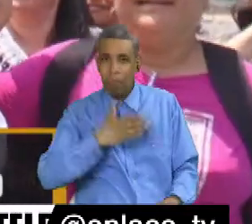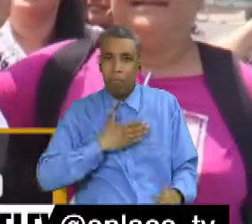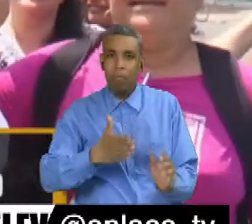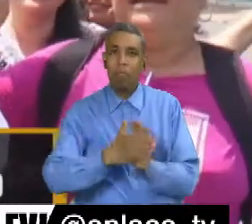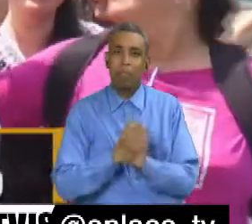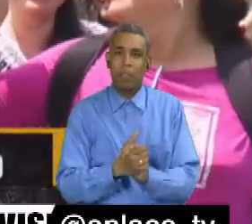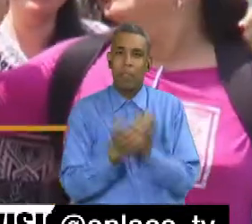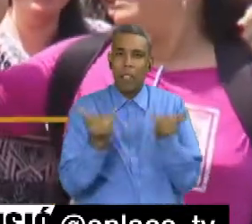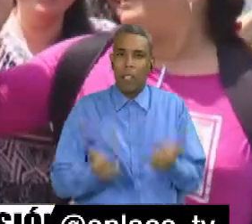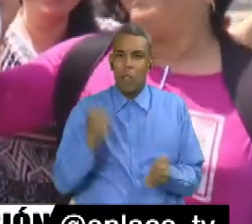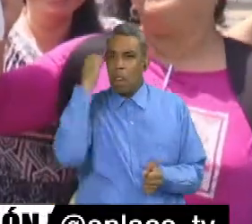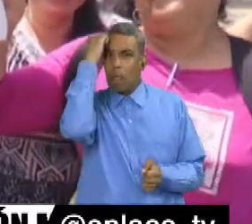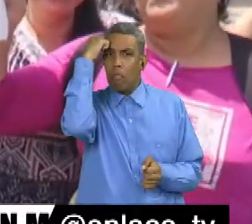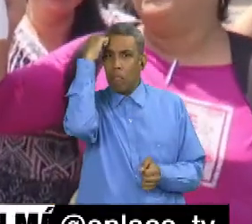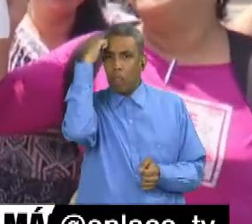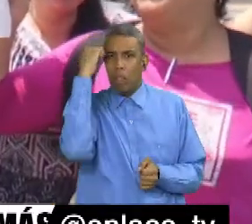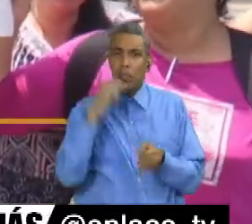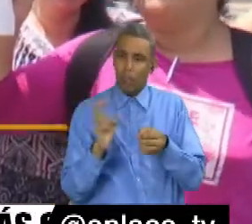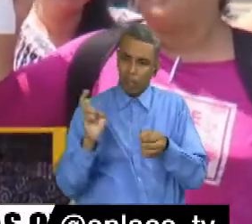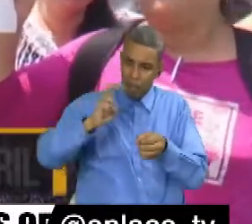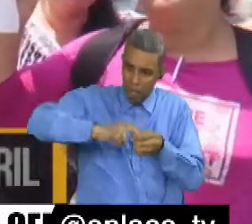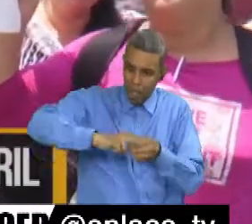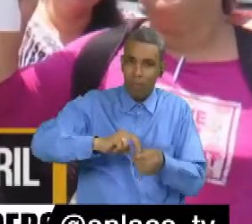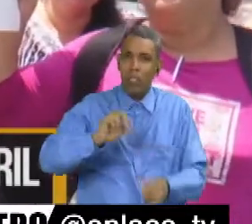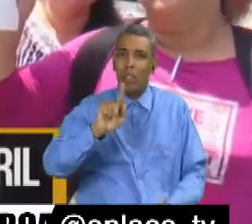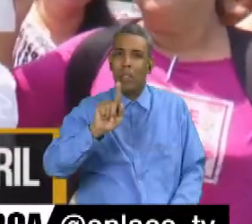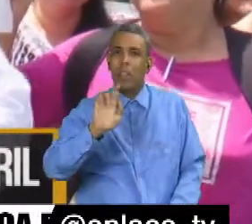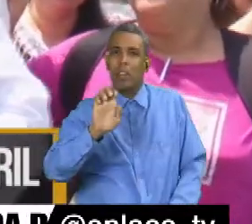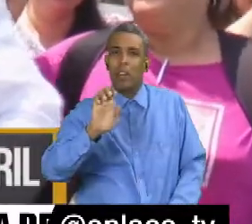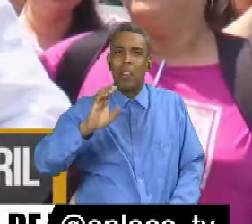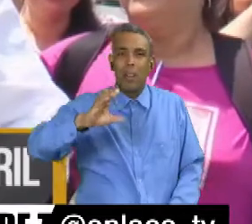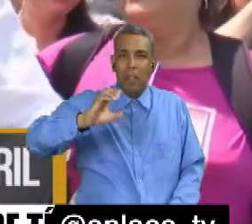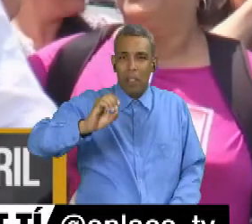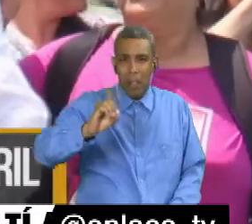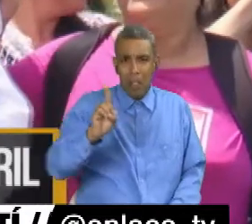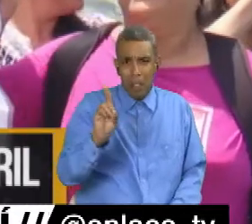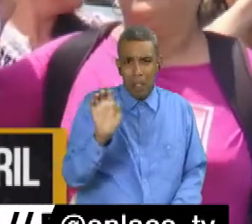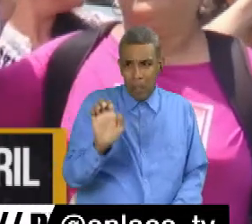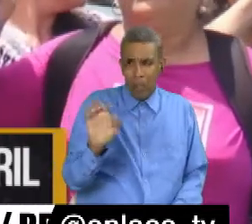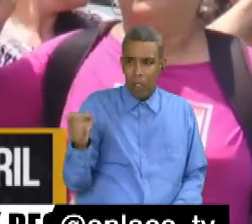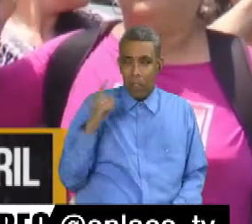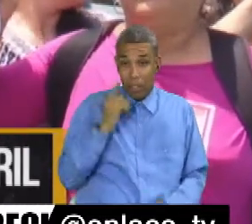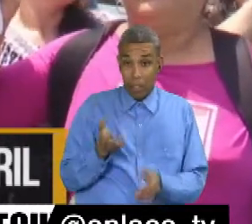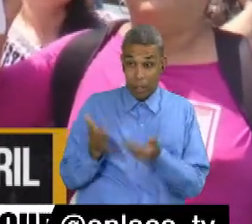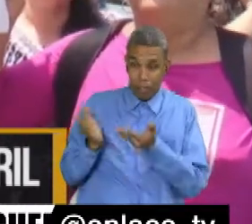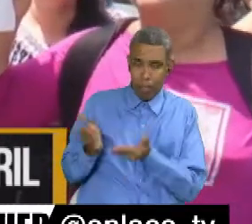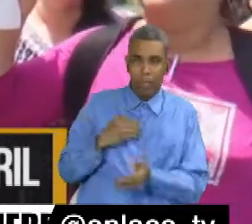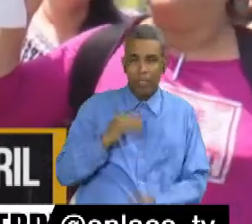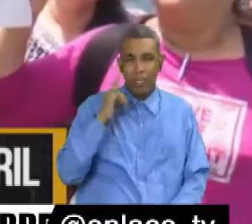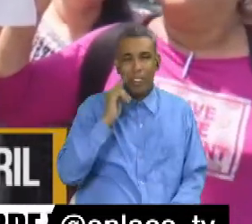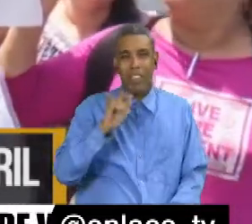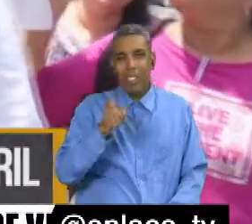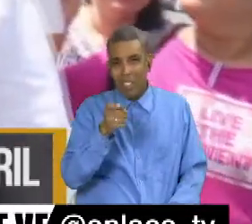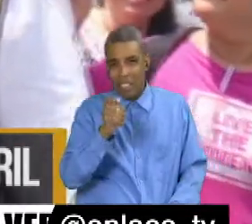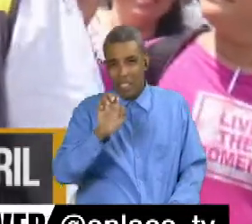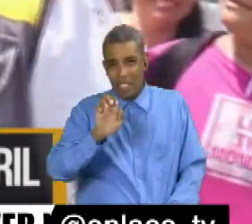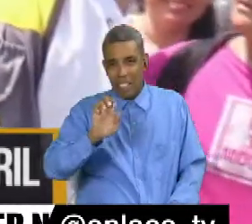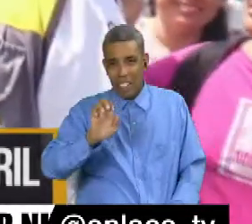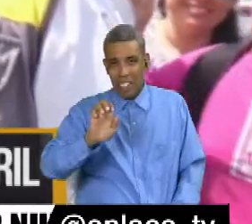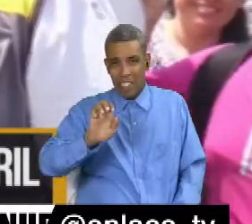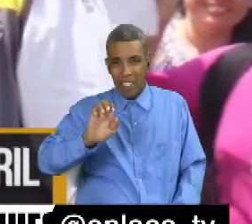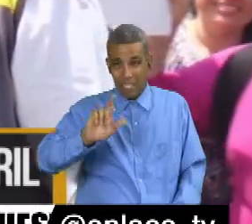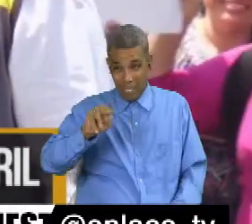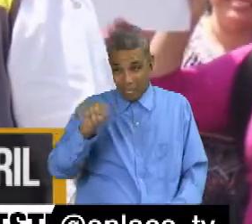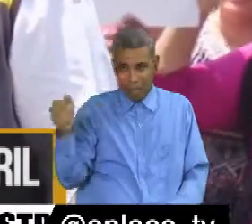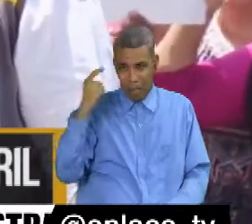hora el magisterio adelanta protestas en la avenida del Ferrocarril. Saludamos a Germán Tapias, quien es miembro del Sindicato Educador de Santander. Bueno, buenas